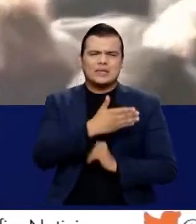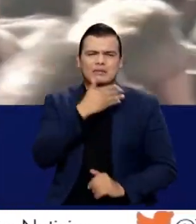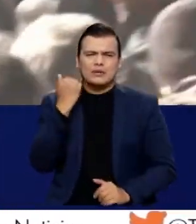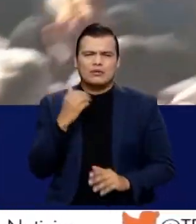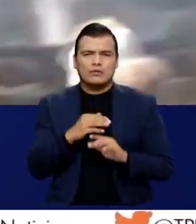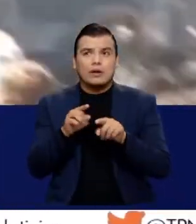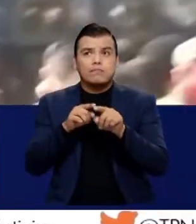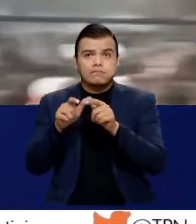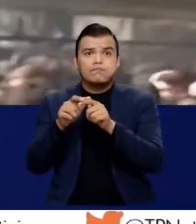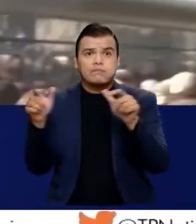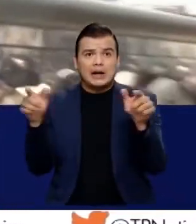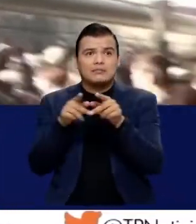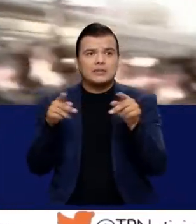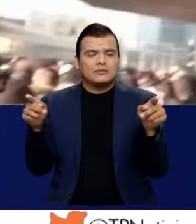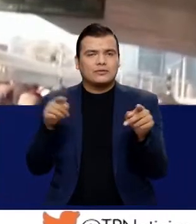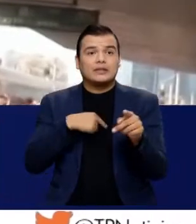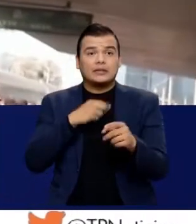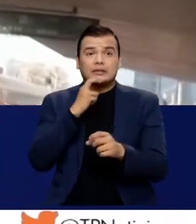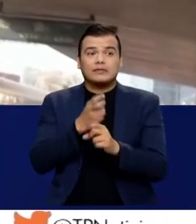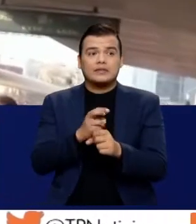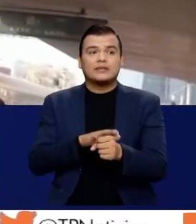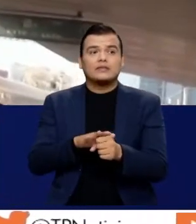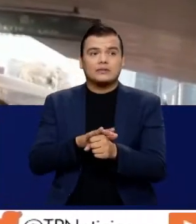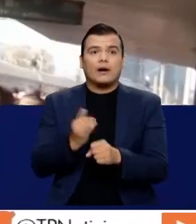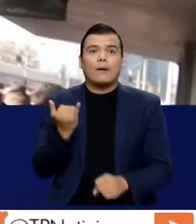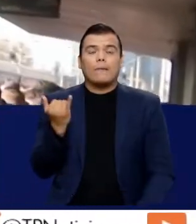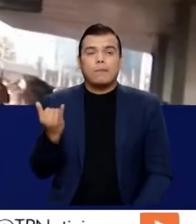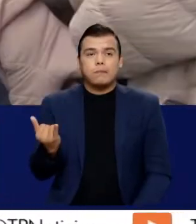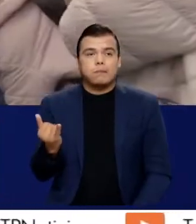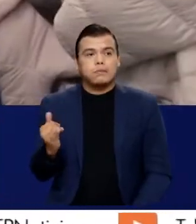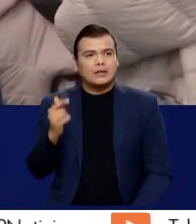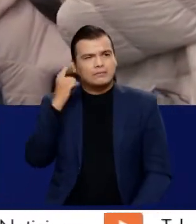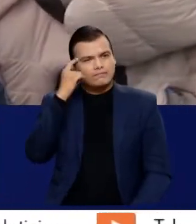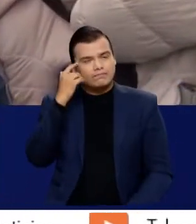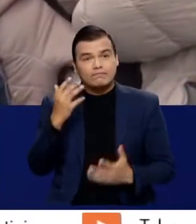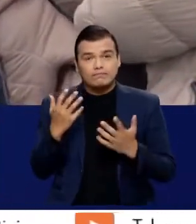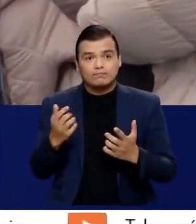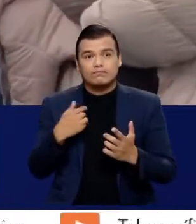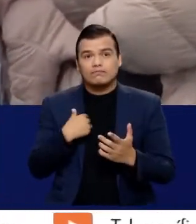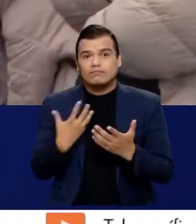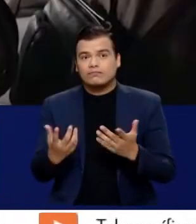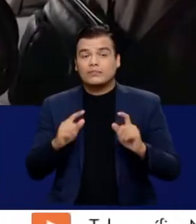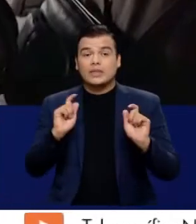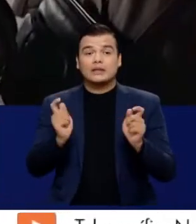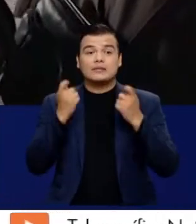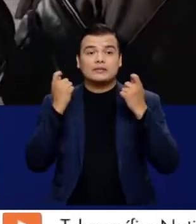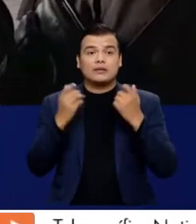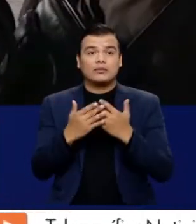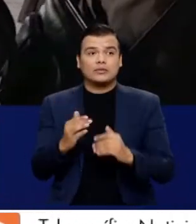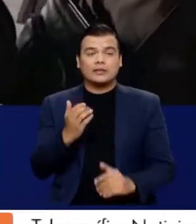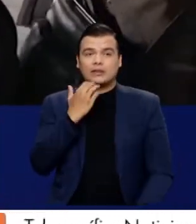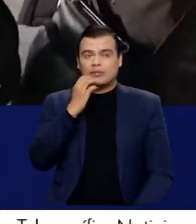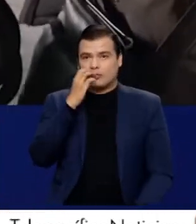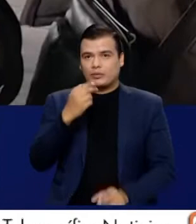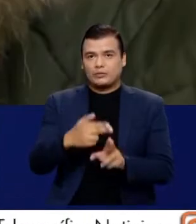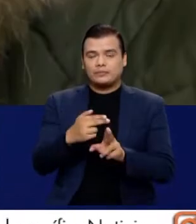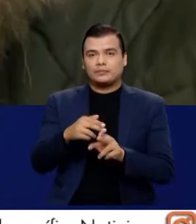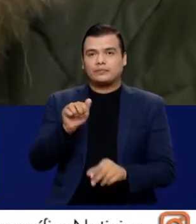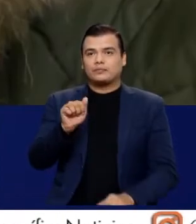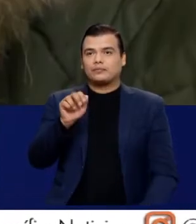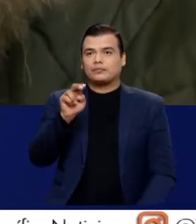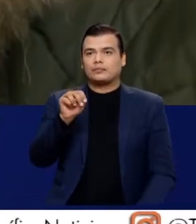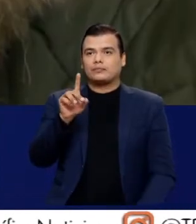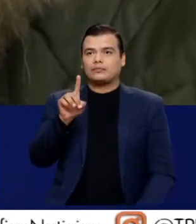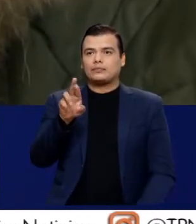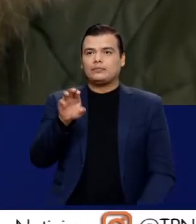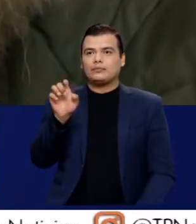psoe nosotros vallecaucanos que atraviesan difíciles circunstancias mientras buscan un refugio para no morir por ejemplo de día y andrés hoy les le contó a